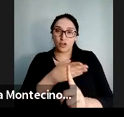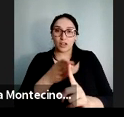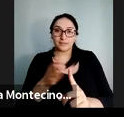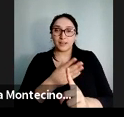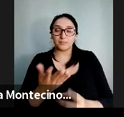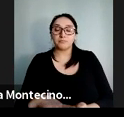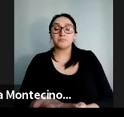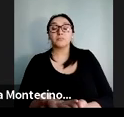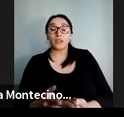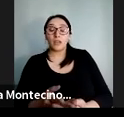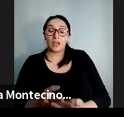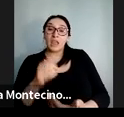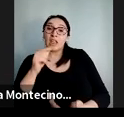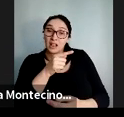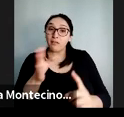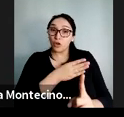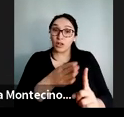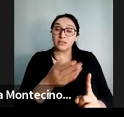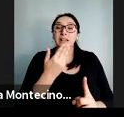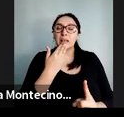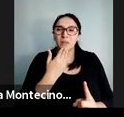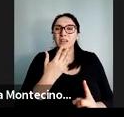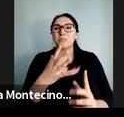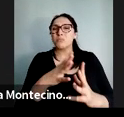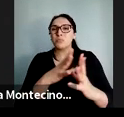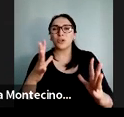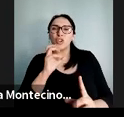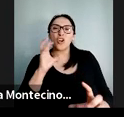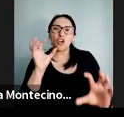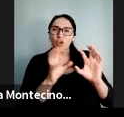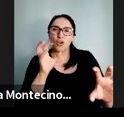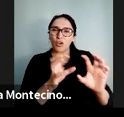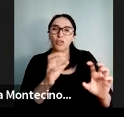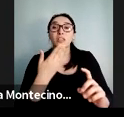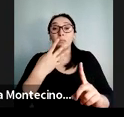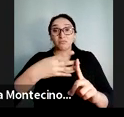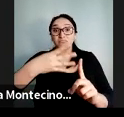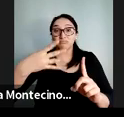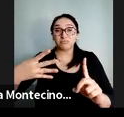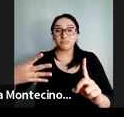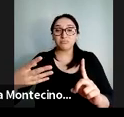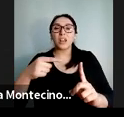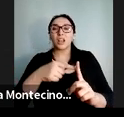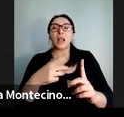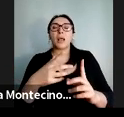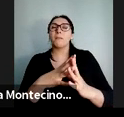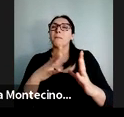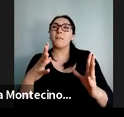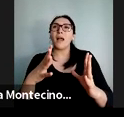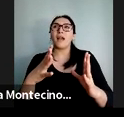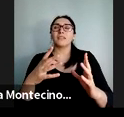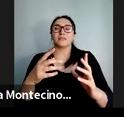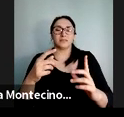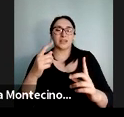Los espacios digitales continúan siendo hostiles para mujeres y disidencias, quienes no solo están más expuestas a vivir esto en Internet